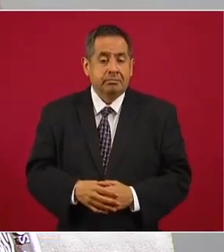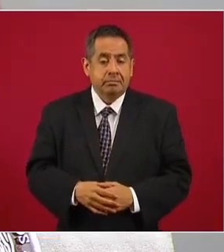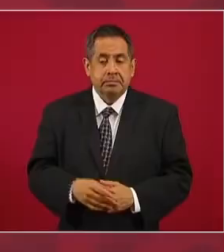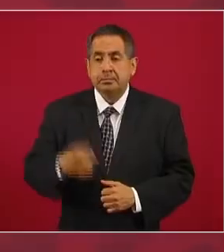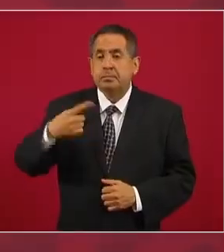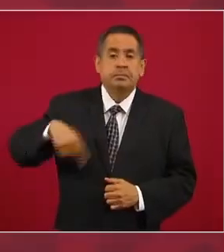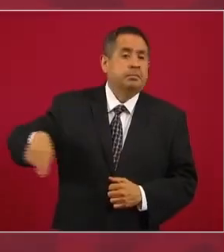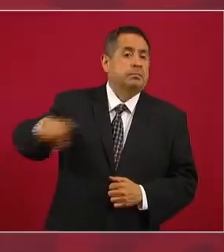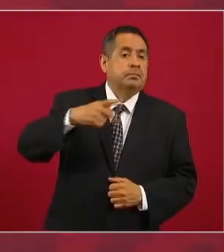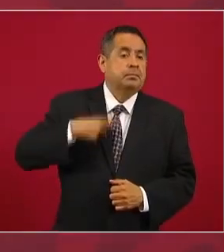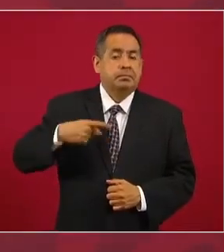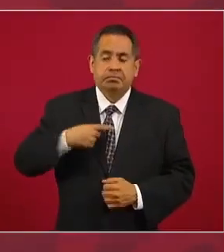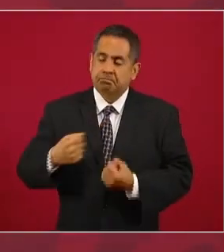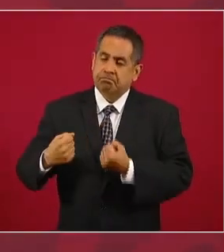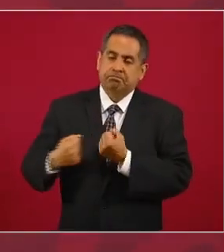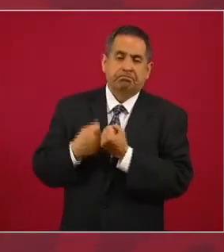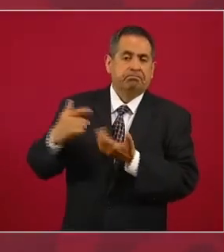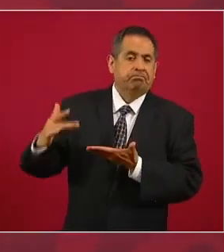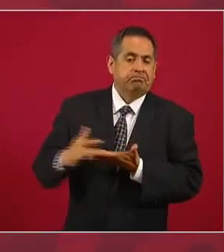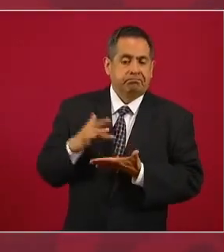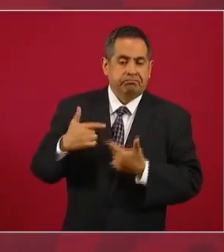Respaldo